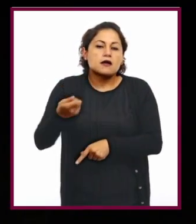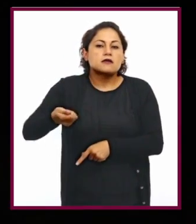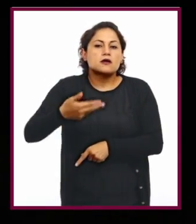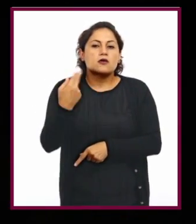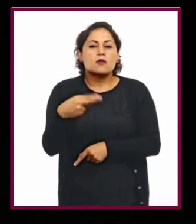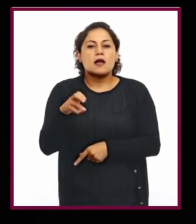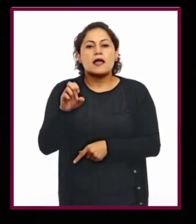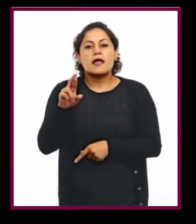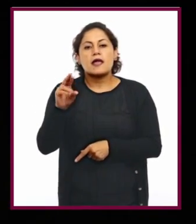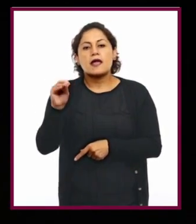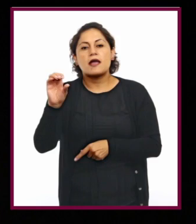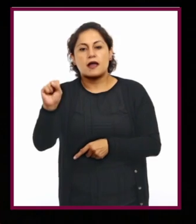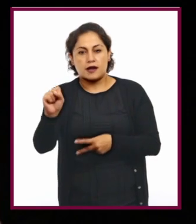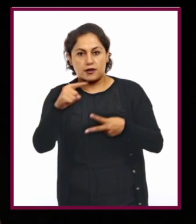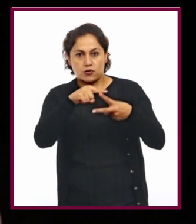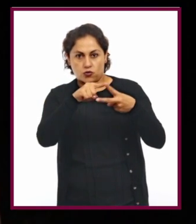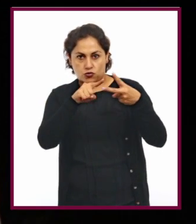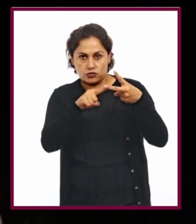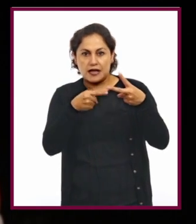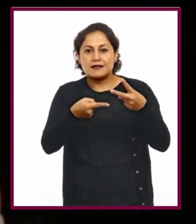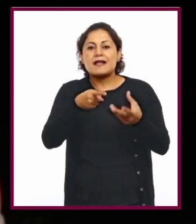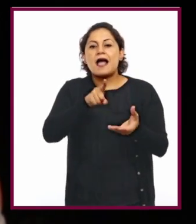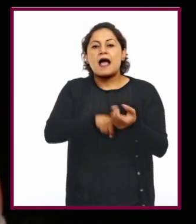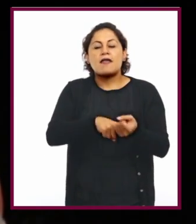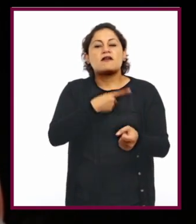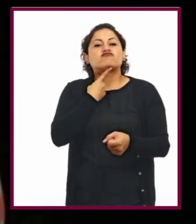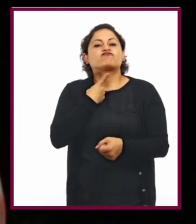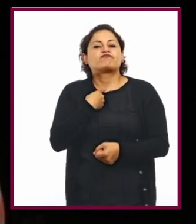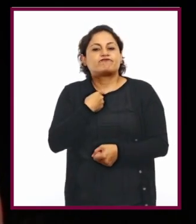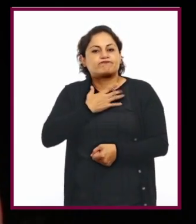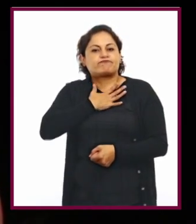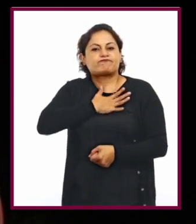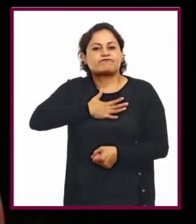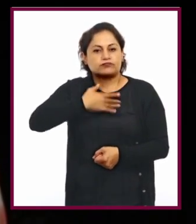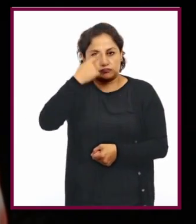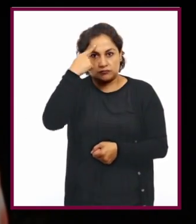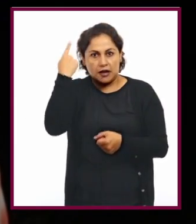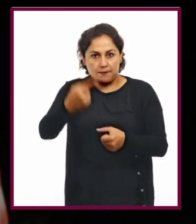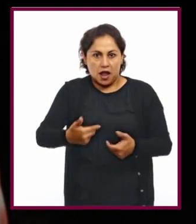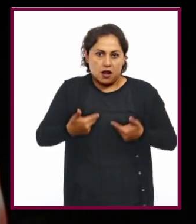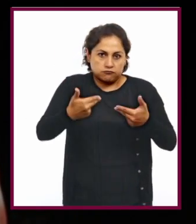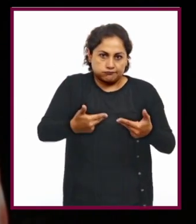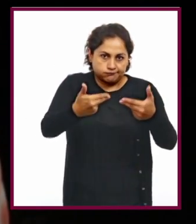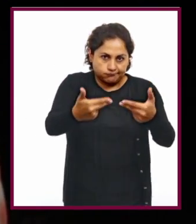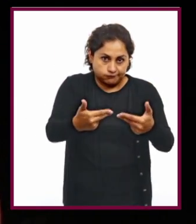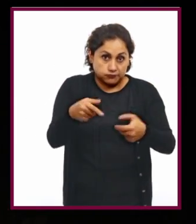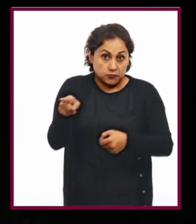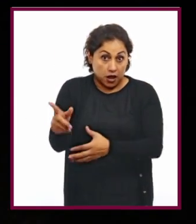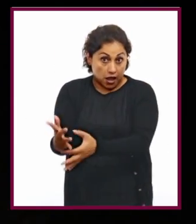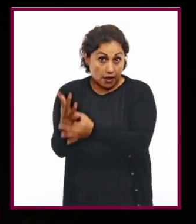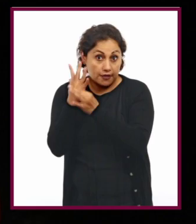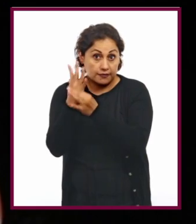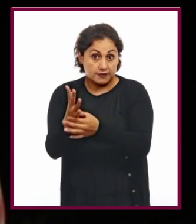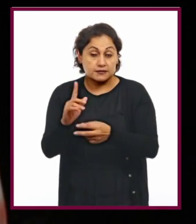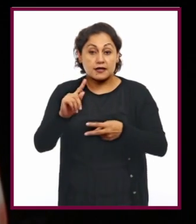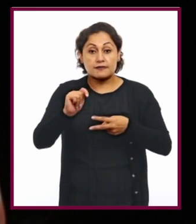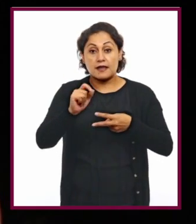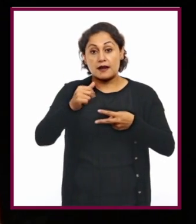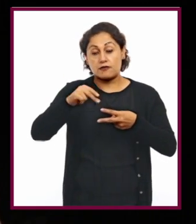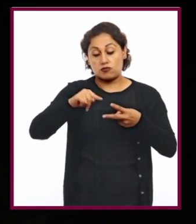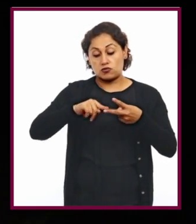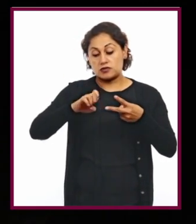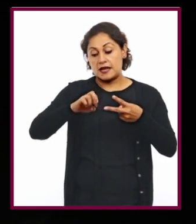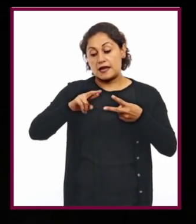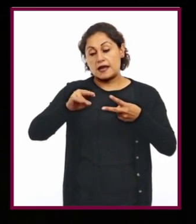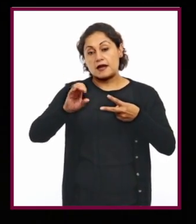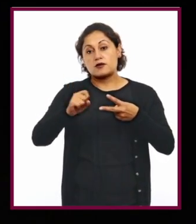denominó Eros, que coincide con nuestro libido sexual para preservar la especie. Según Freud,